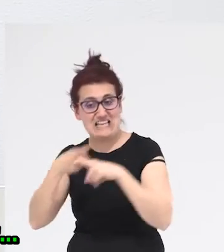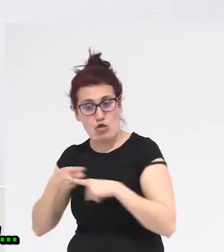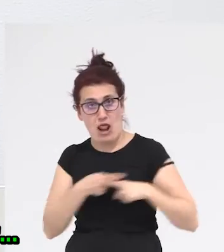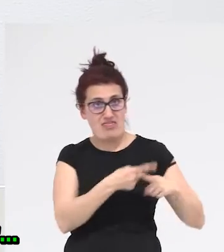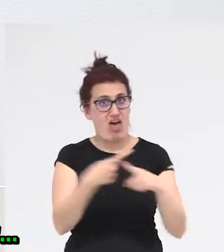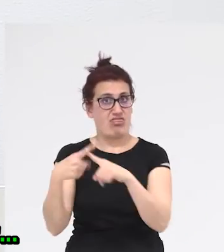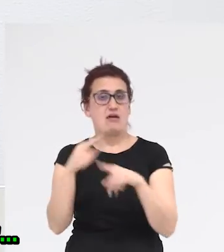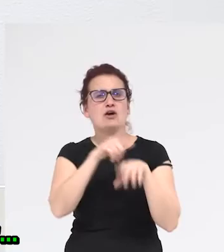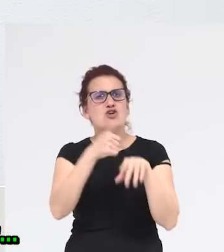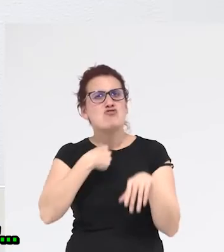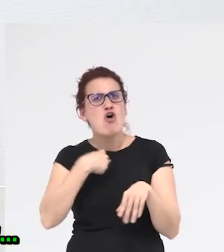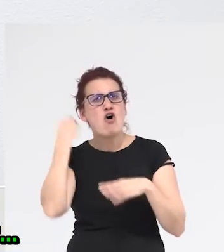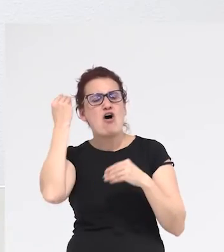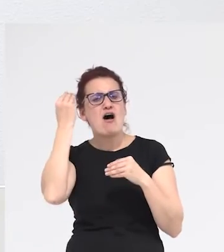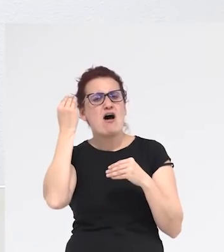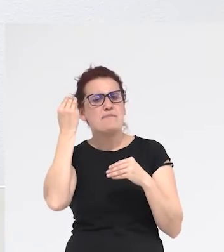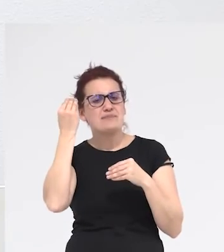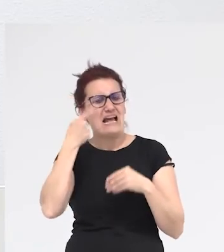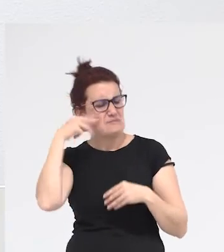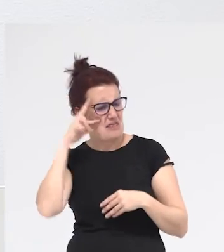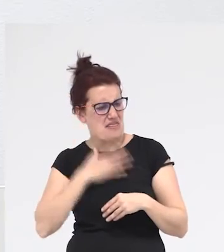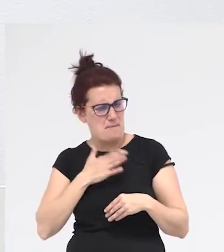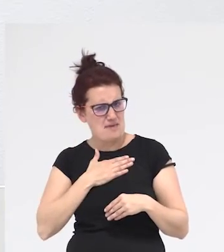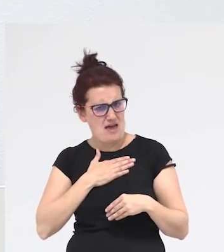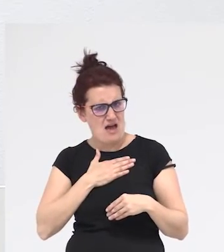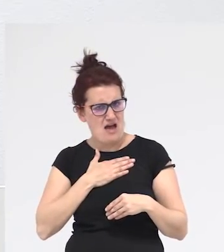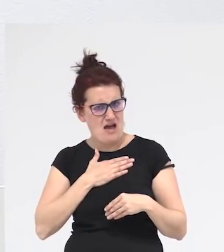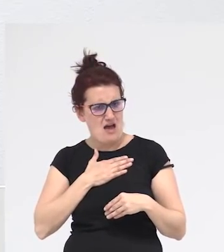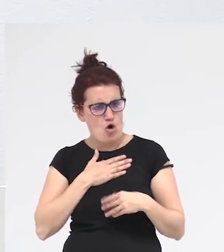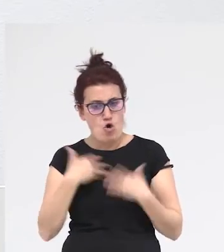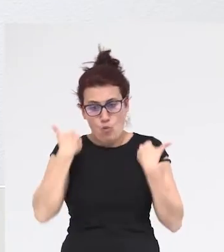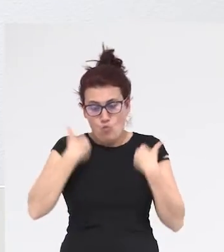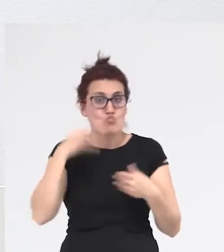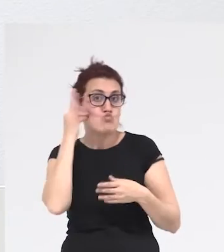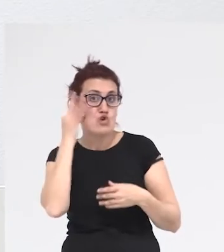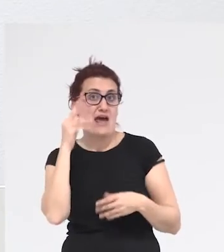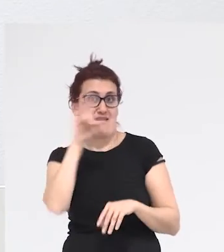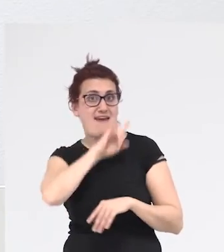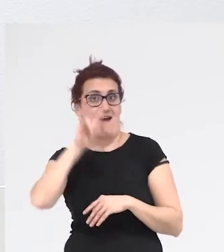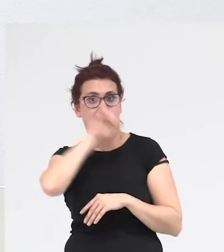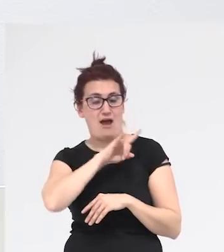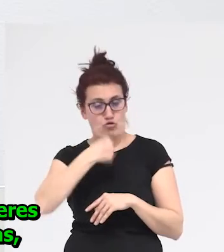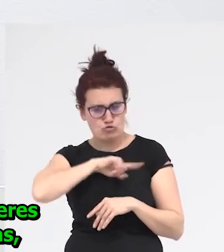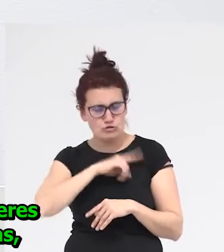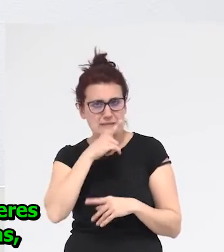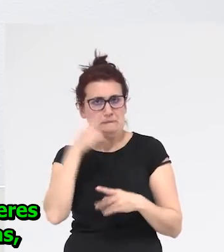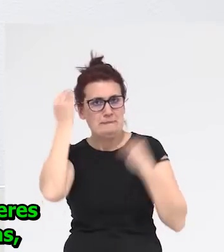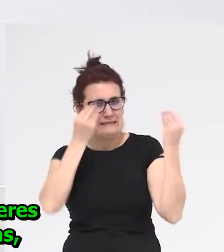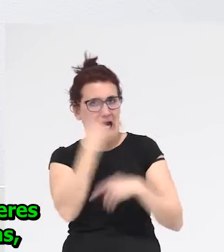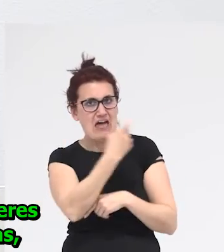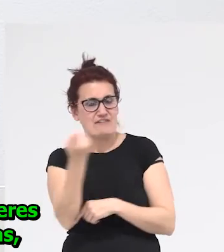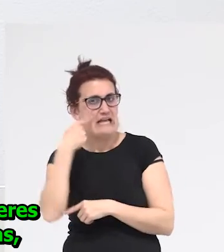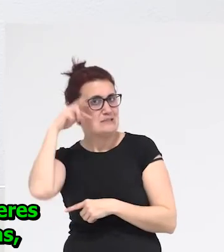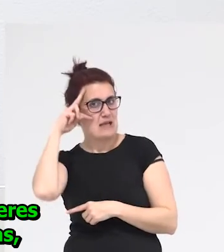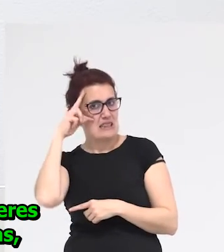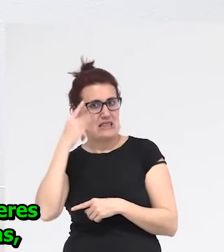puedo pensar mi experiencia, como mujeres negras necesitamos pensar también nuestra